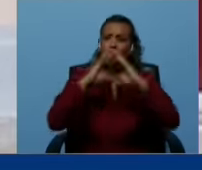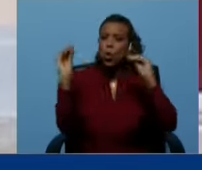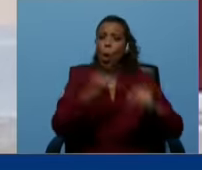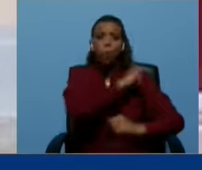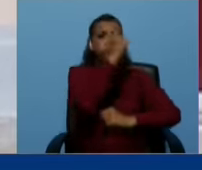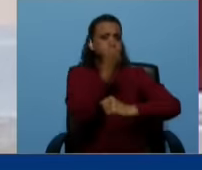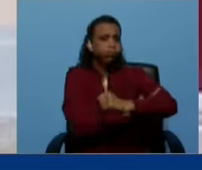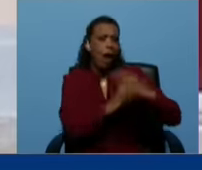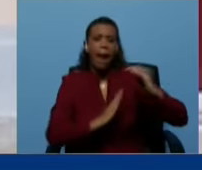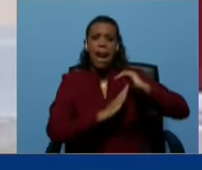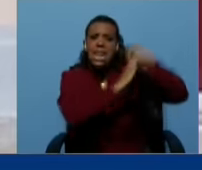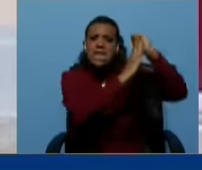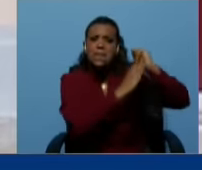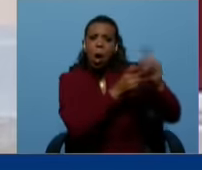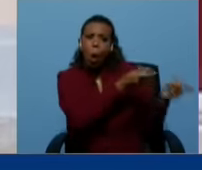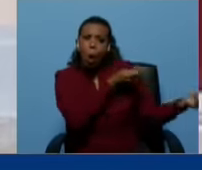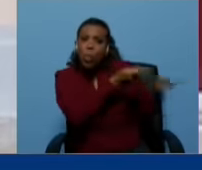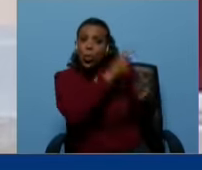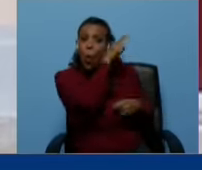por ahora lo tienen.